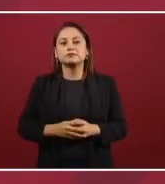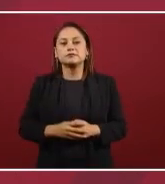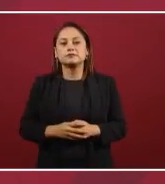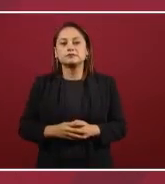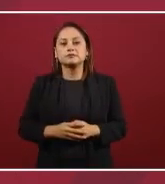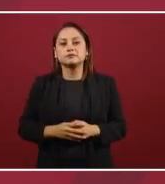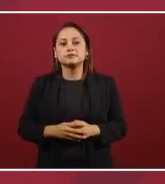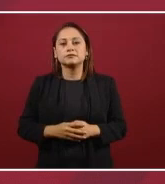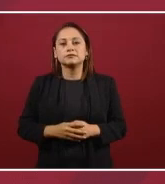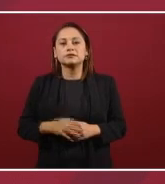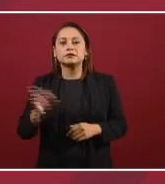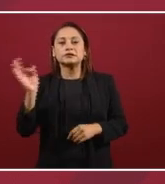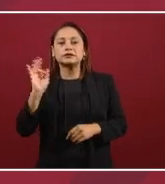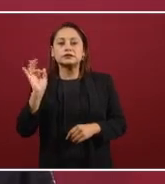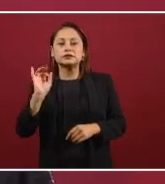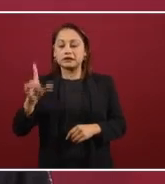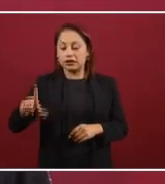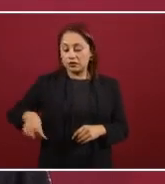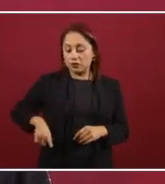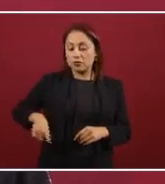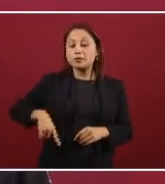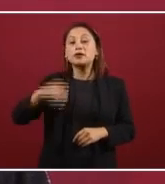reprimir a